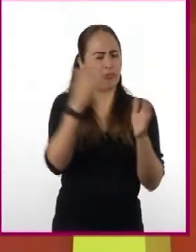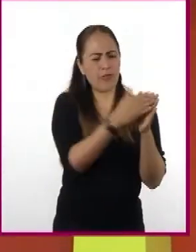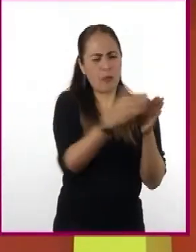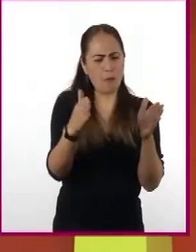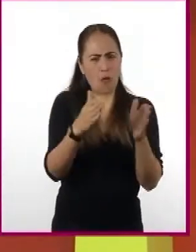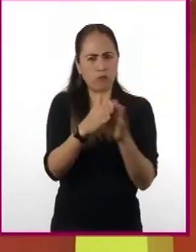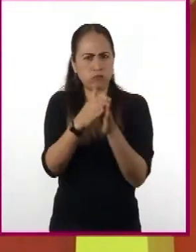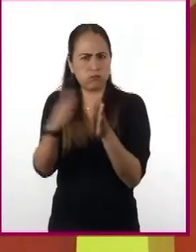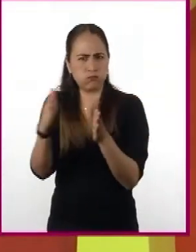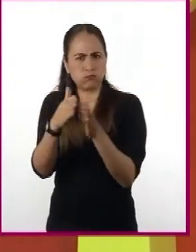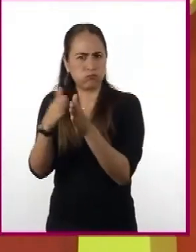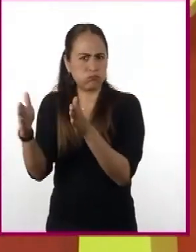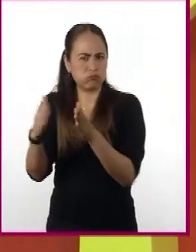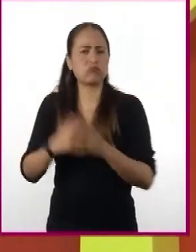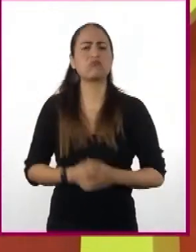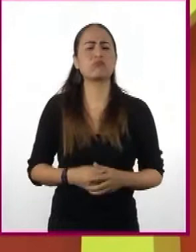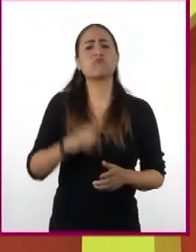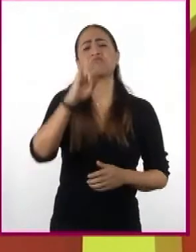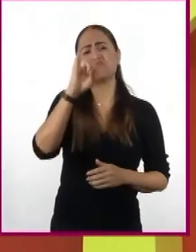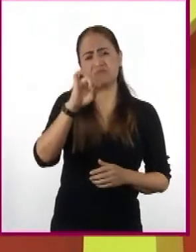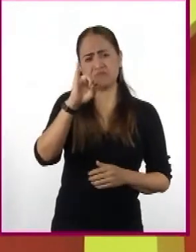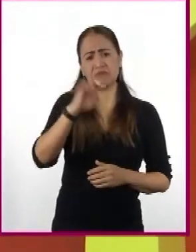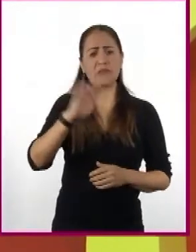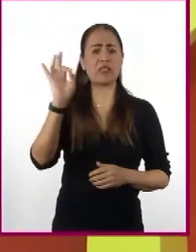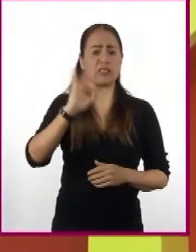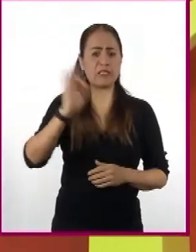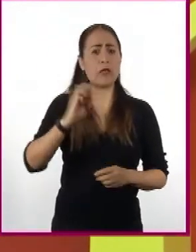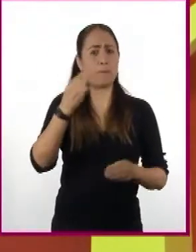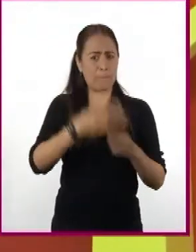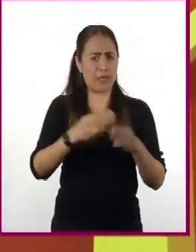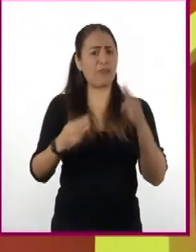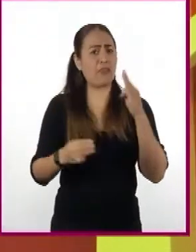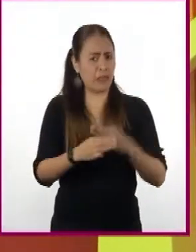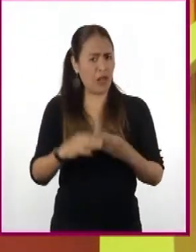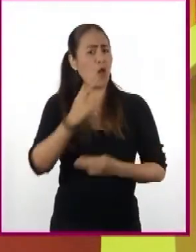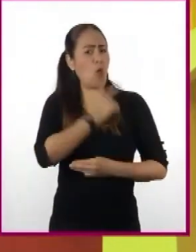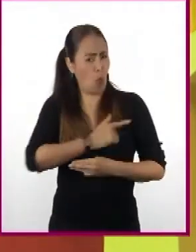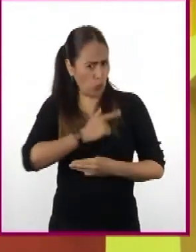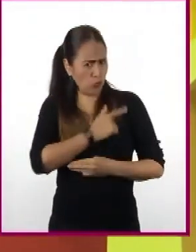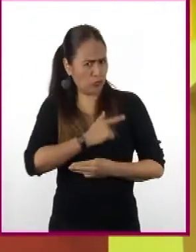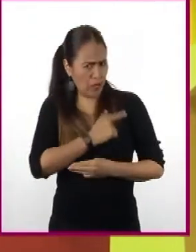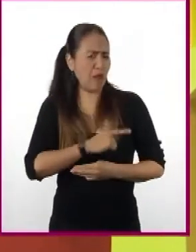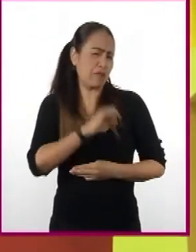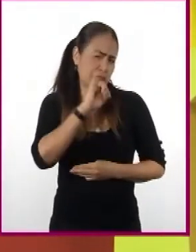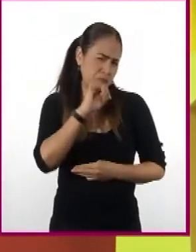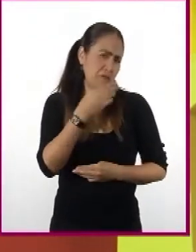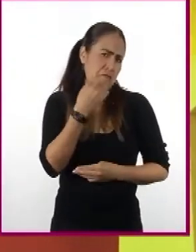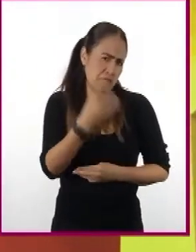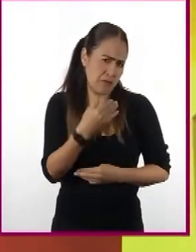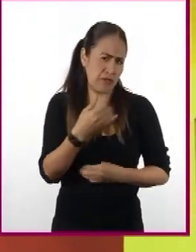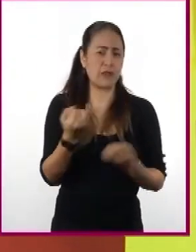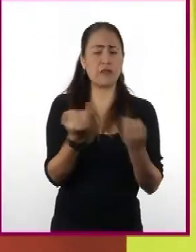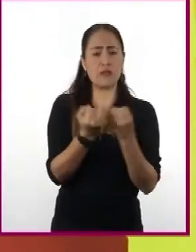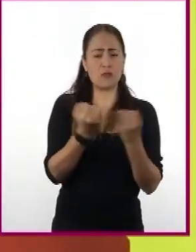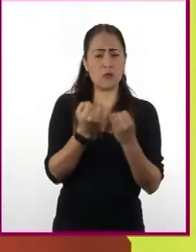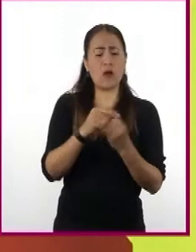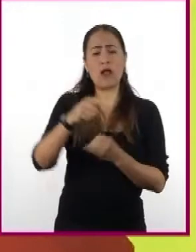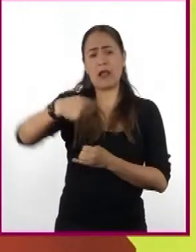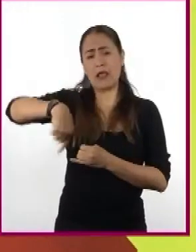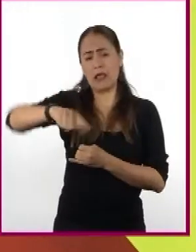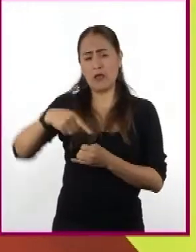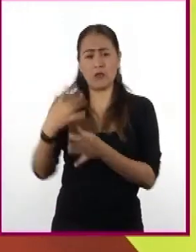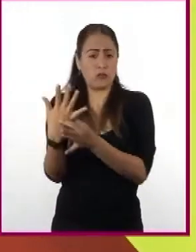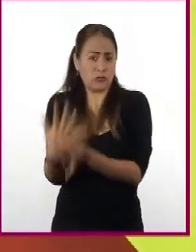históricos. Si bien se mencionaba que el material debe gustarnos y que podemos considerar el género de los autores al momento de hacer